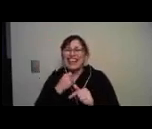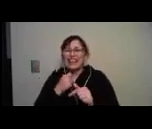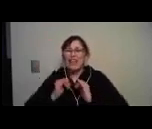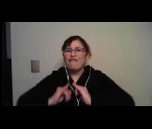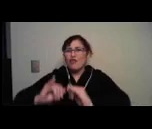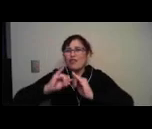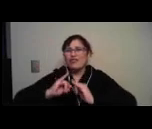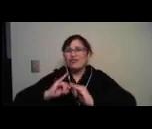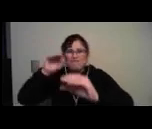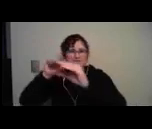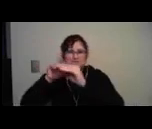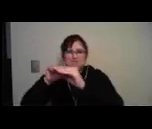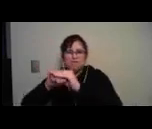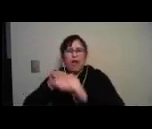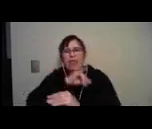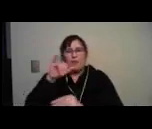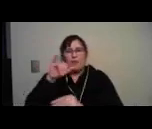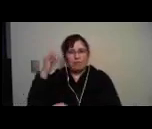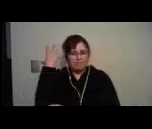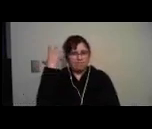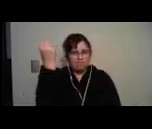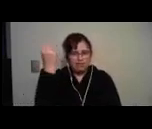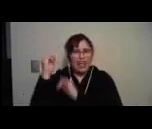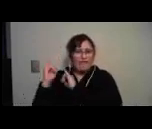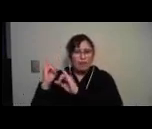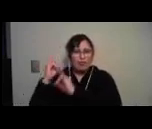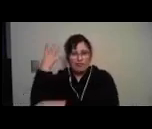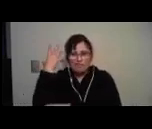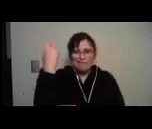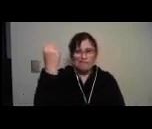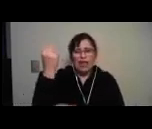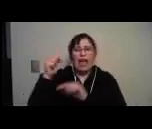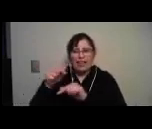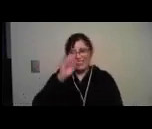información, ¿ya?, y después recuperarla para poder tomar una decisión, ¿ya?